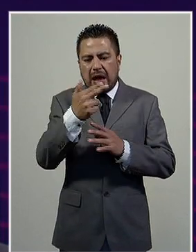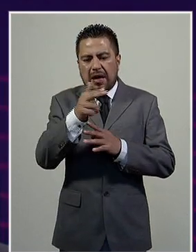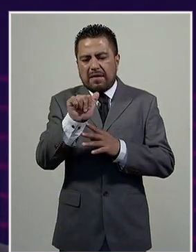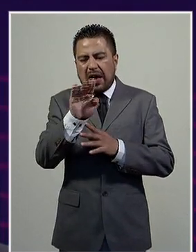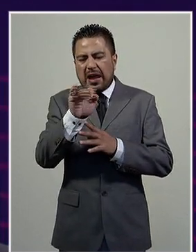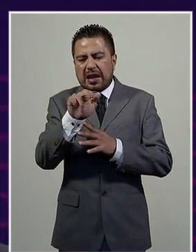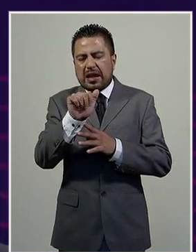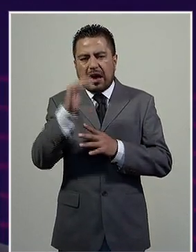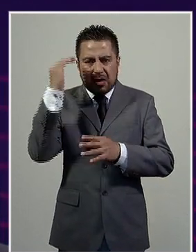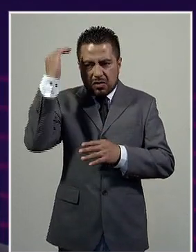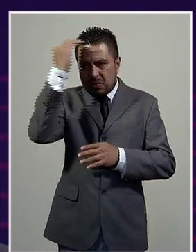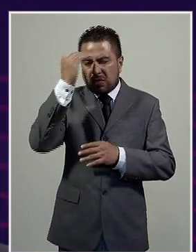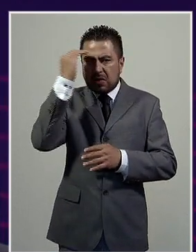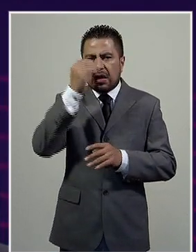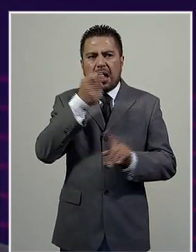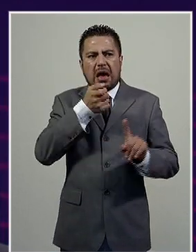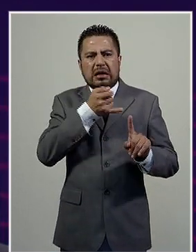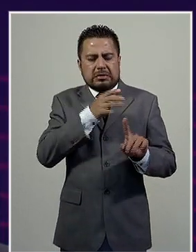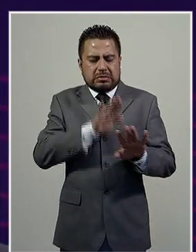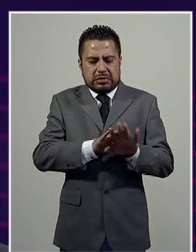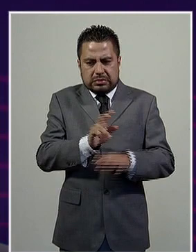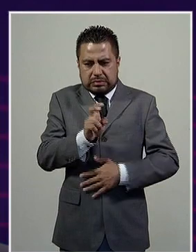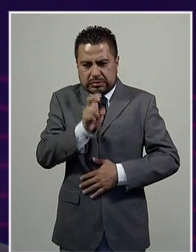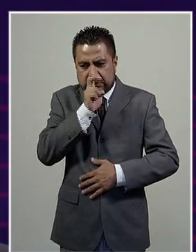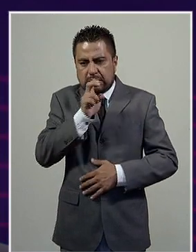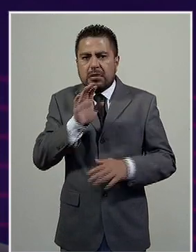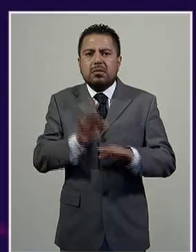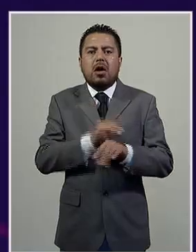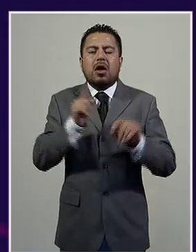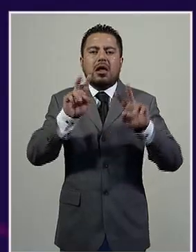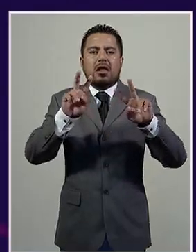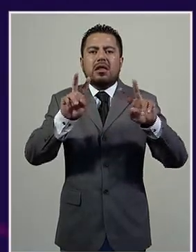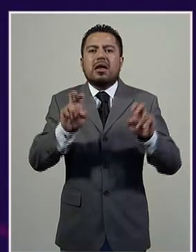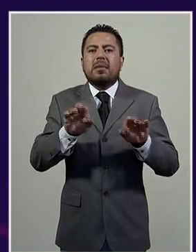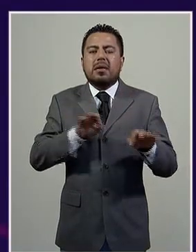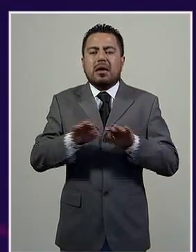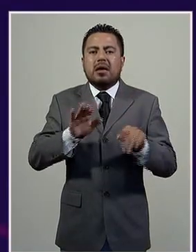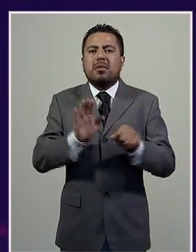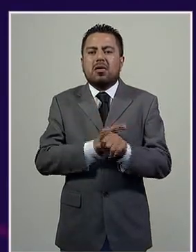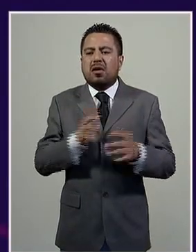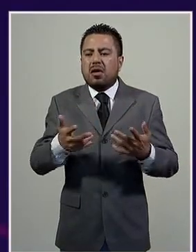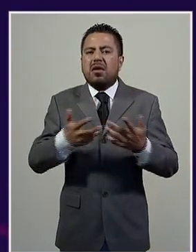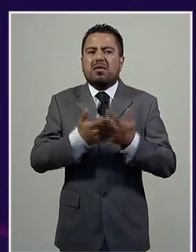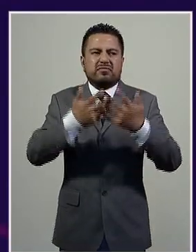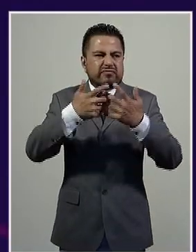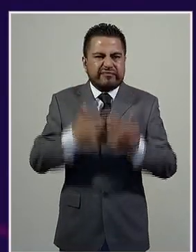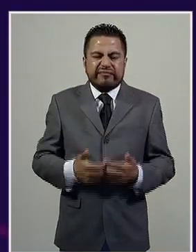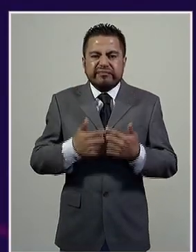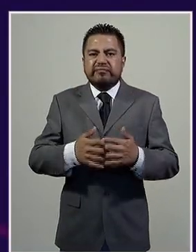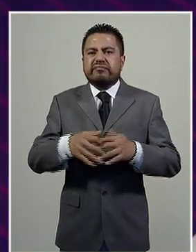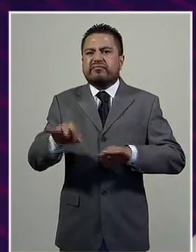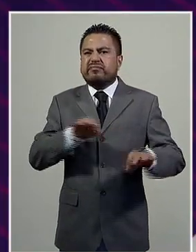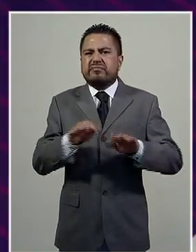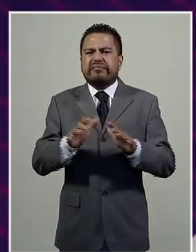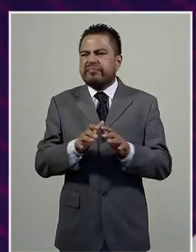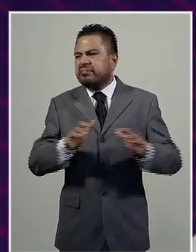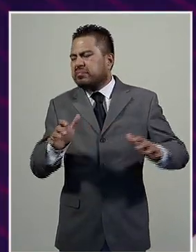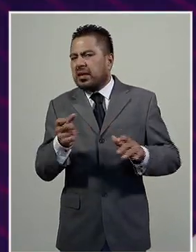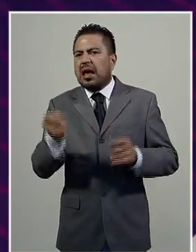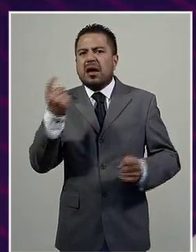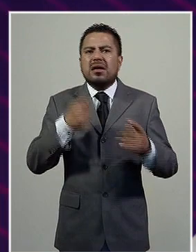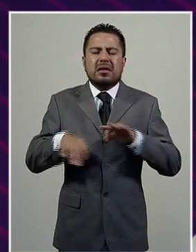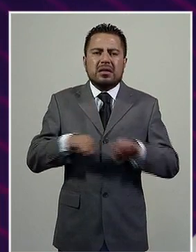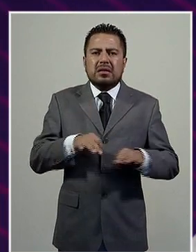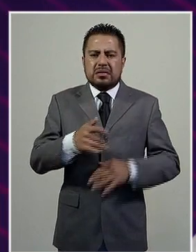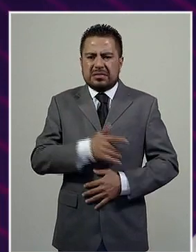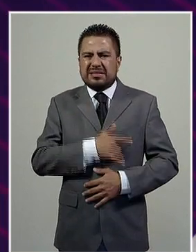usar su turbante, y se ven muy restringidas por el tema laboral, porque trabajan en corporativos, trabajan en empresas muy grandes,